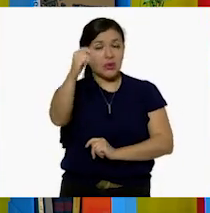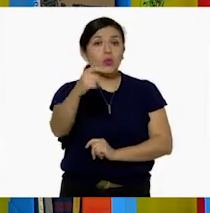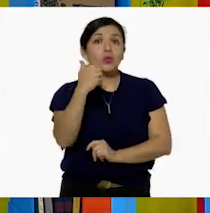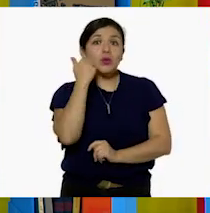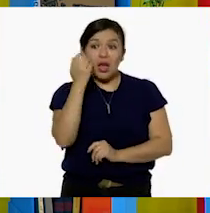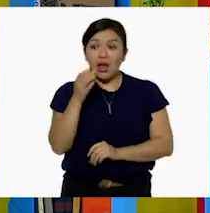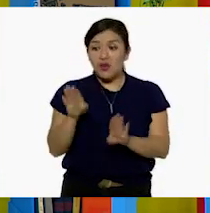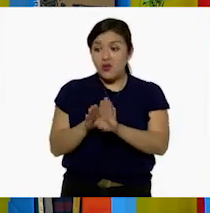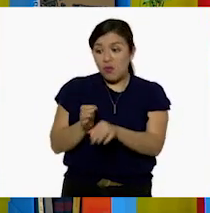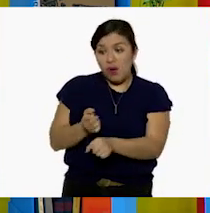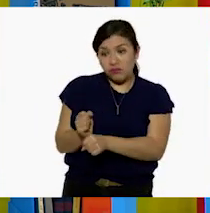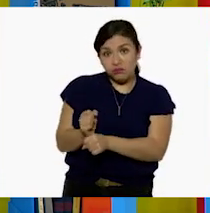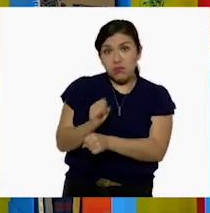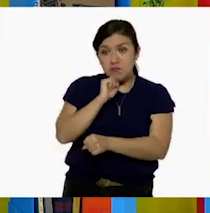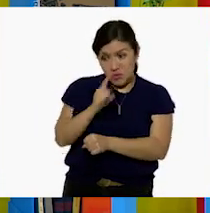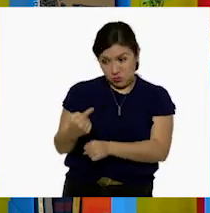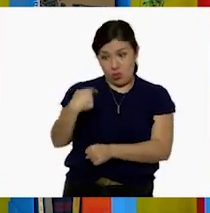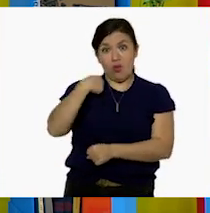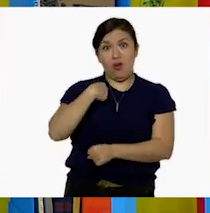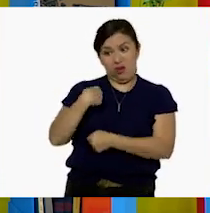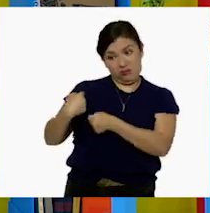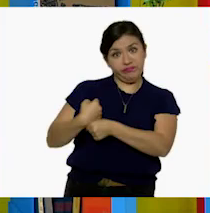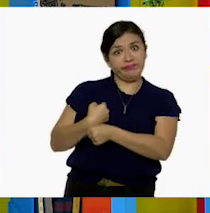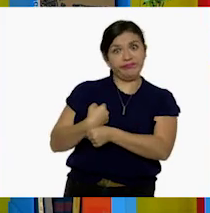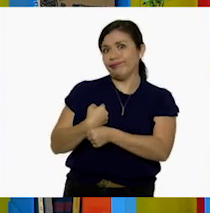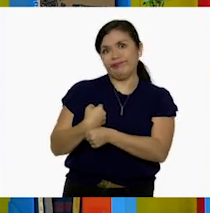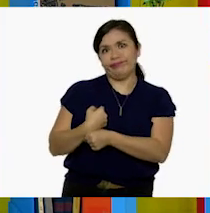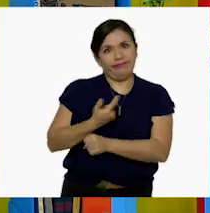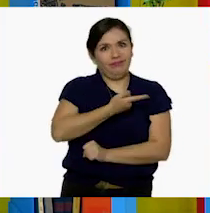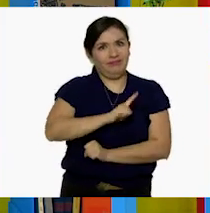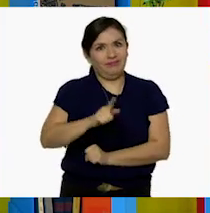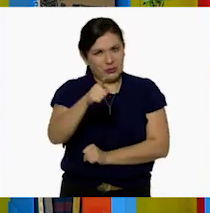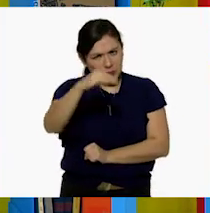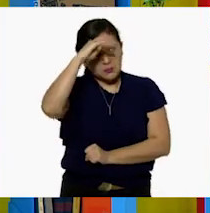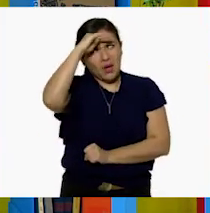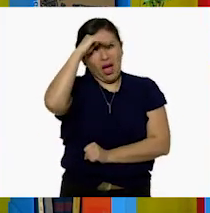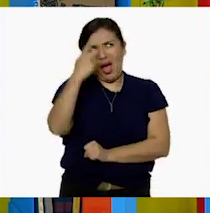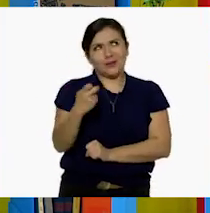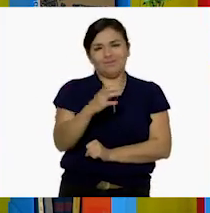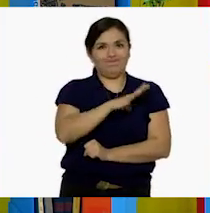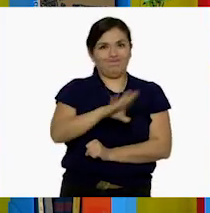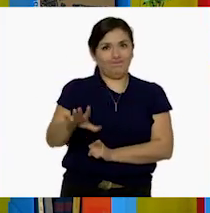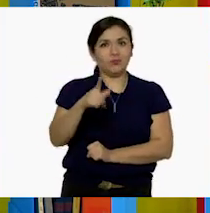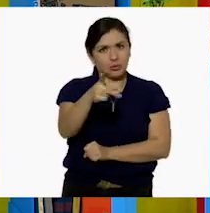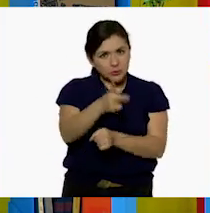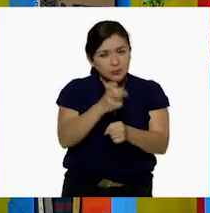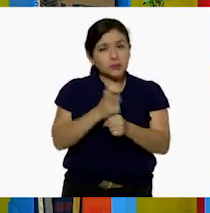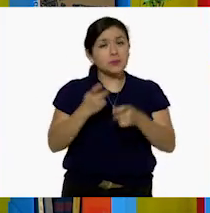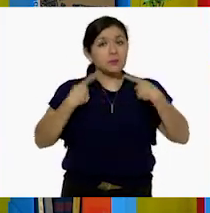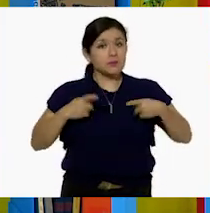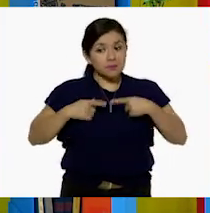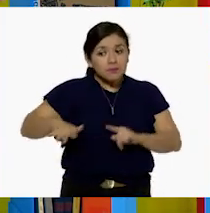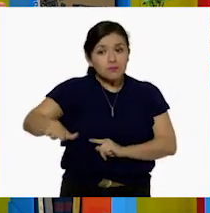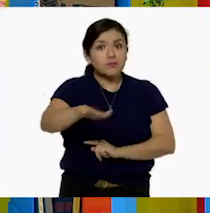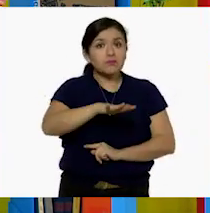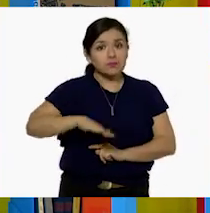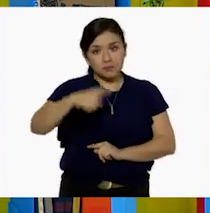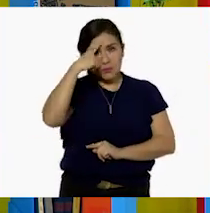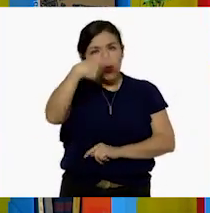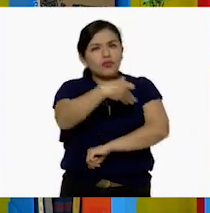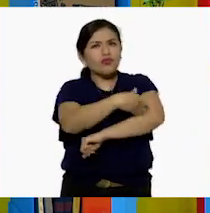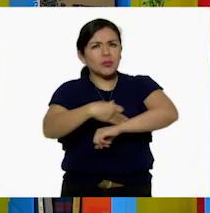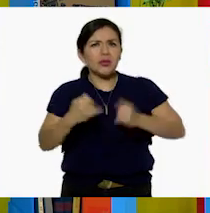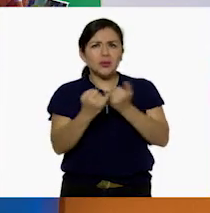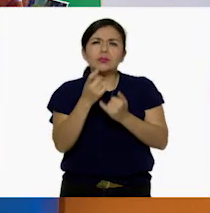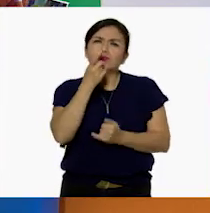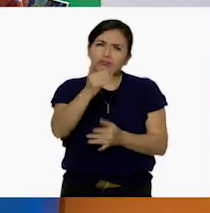lo que quieran hacerle a una planta, no les gustaría que les hicieran a ustedes. Entonces, piénsenlo de esa manera. inviten también a las personas que están a su alrededor, a sus familias